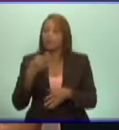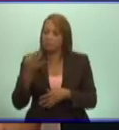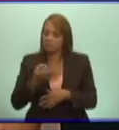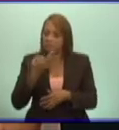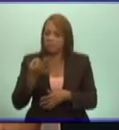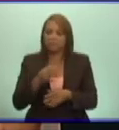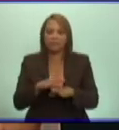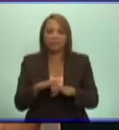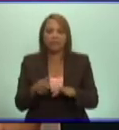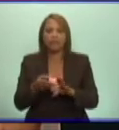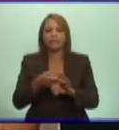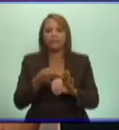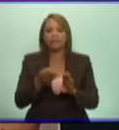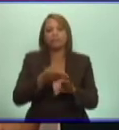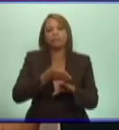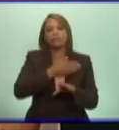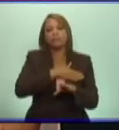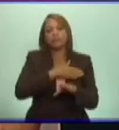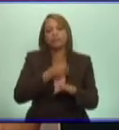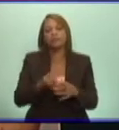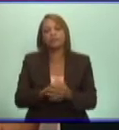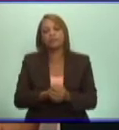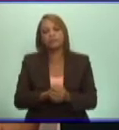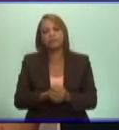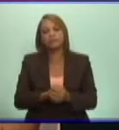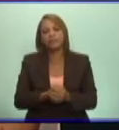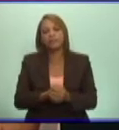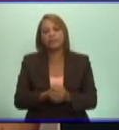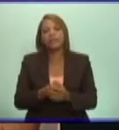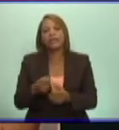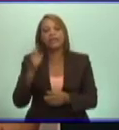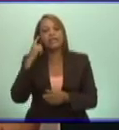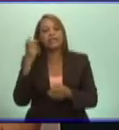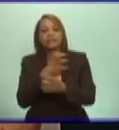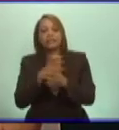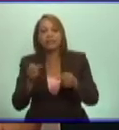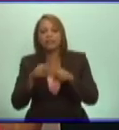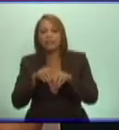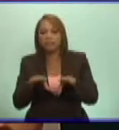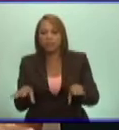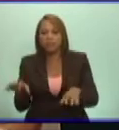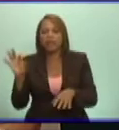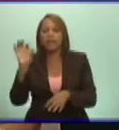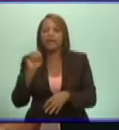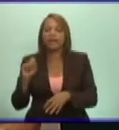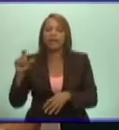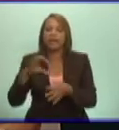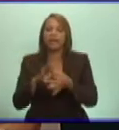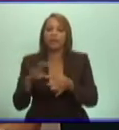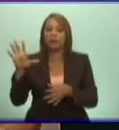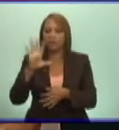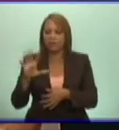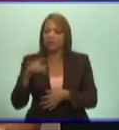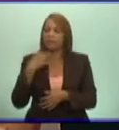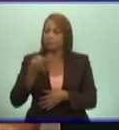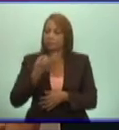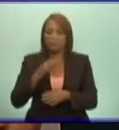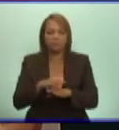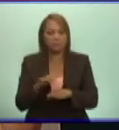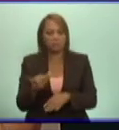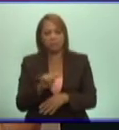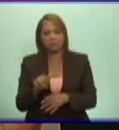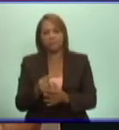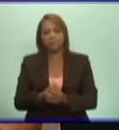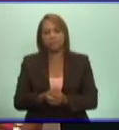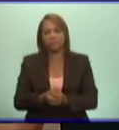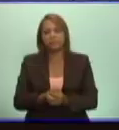las asignaturas anteriormente que había mencionado. Además, en Ciencias Naturales y Geografía de Cuba también se había hecho referencia. En